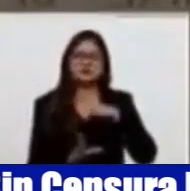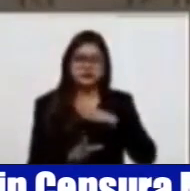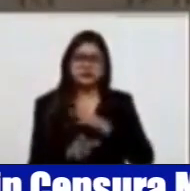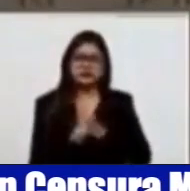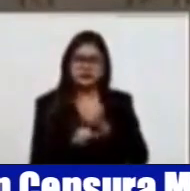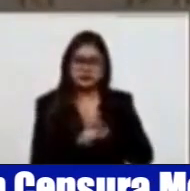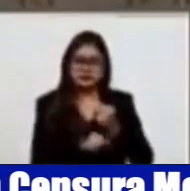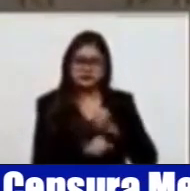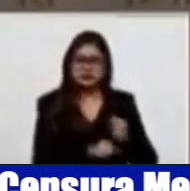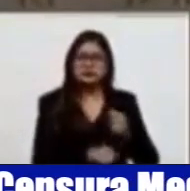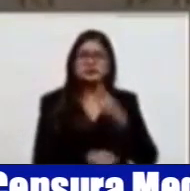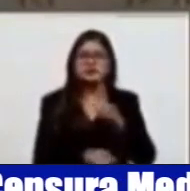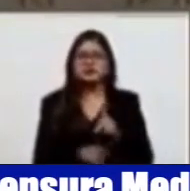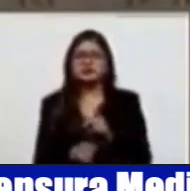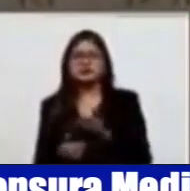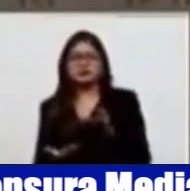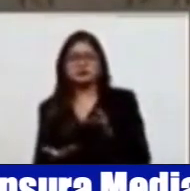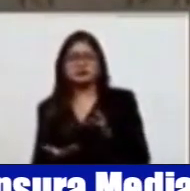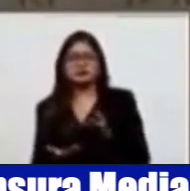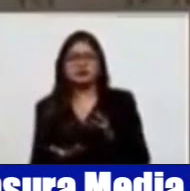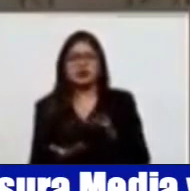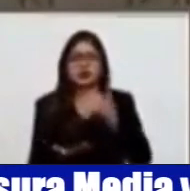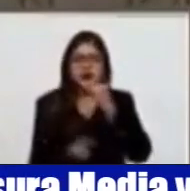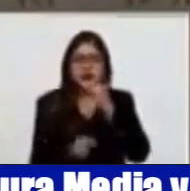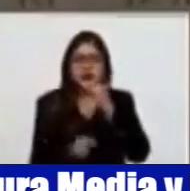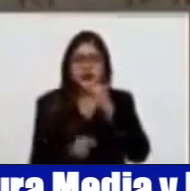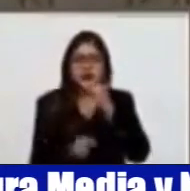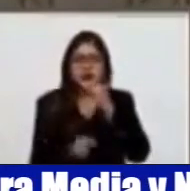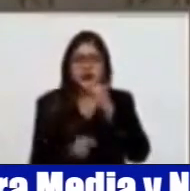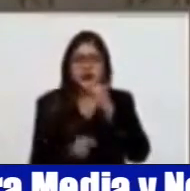las investigaciones han sido irregulares.